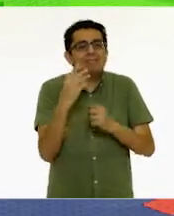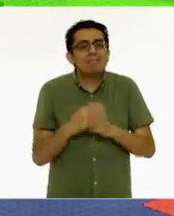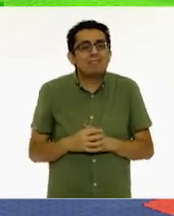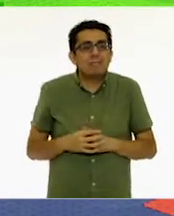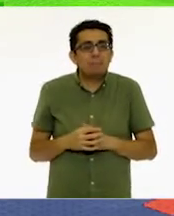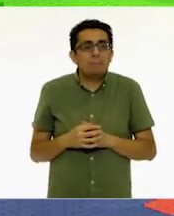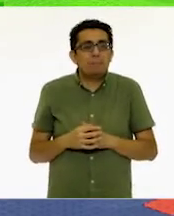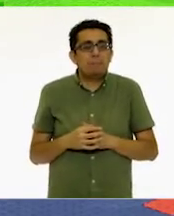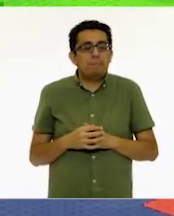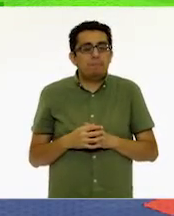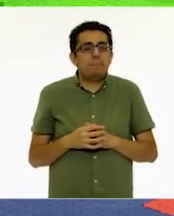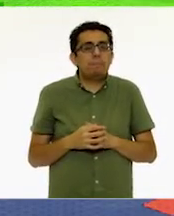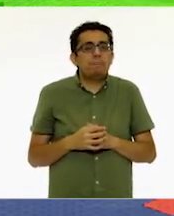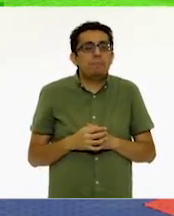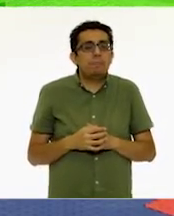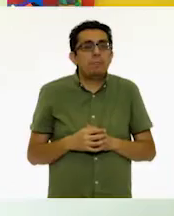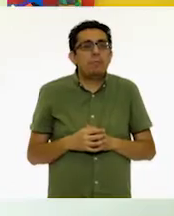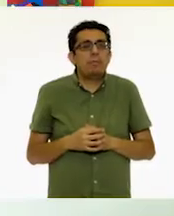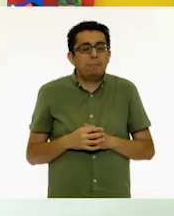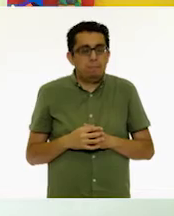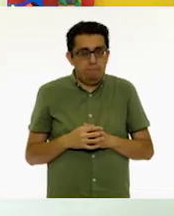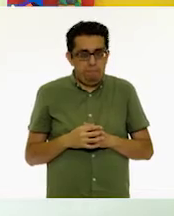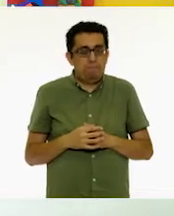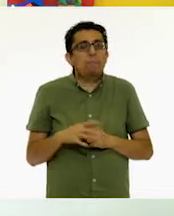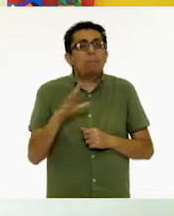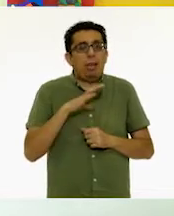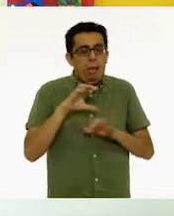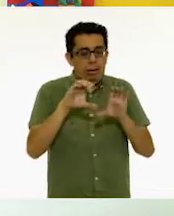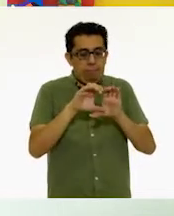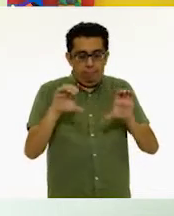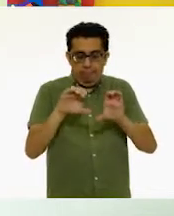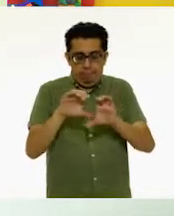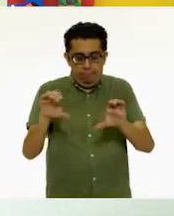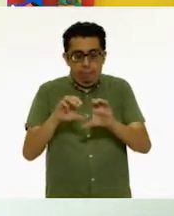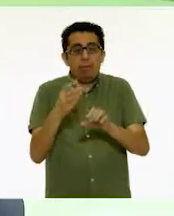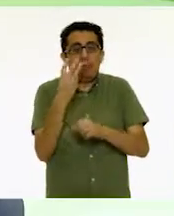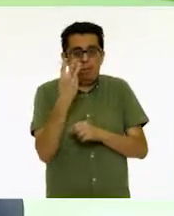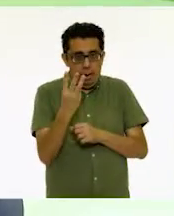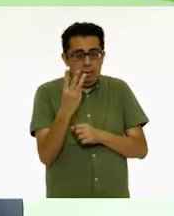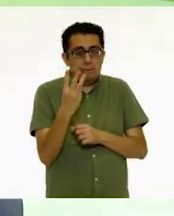¡Tres! Ahí están. Mis tres bloques.